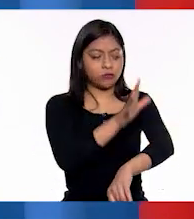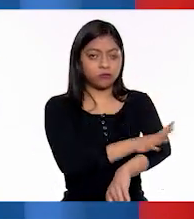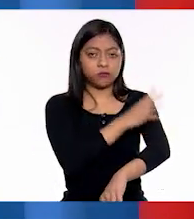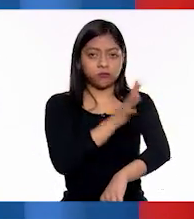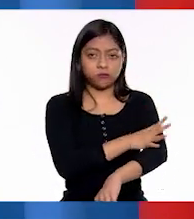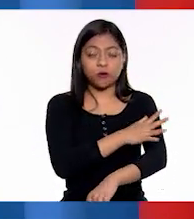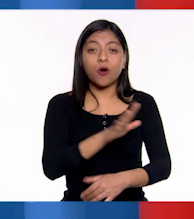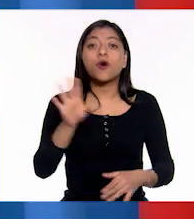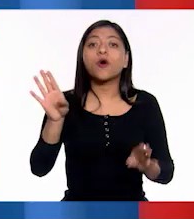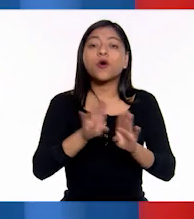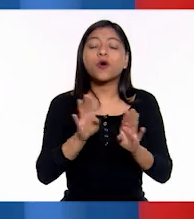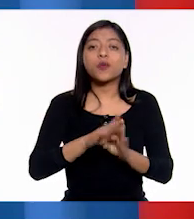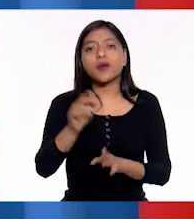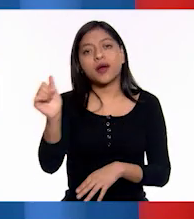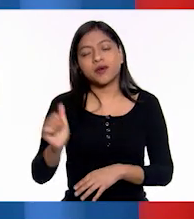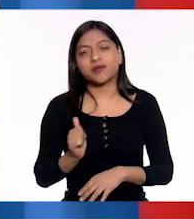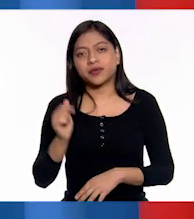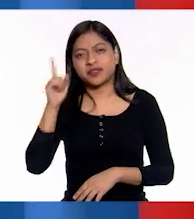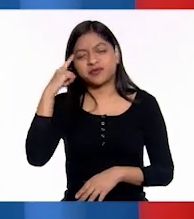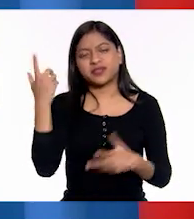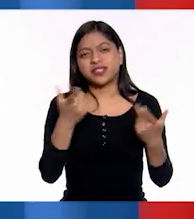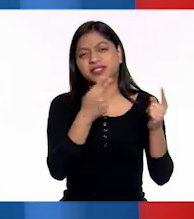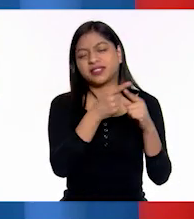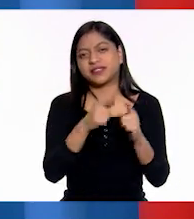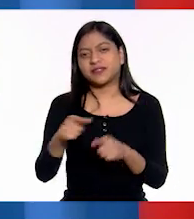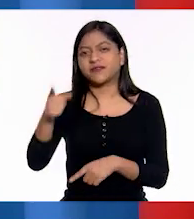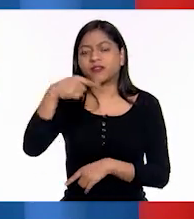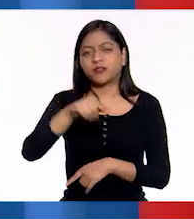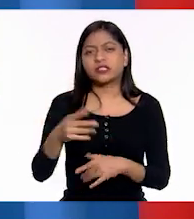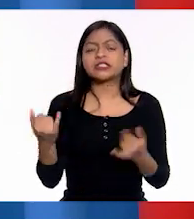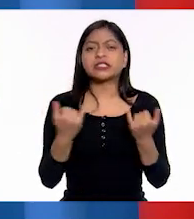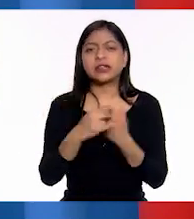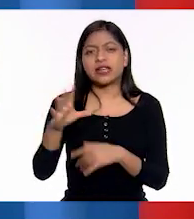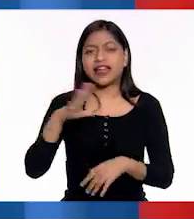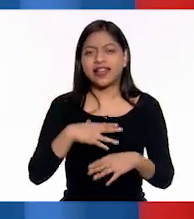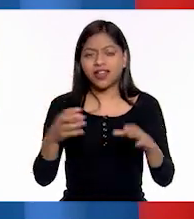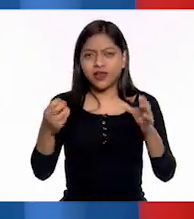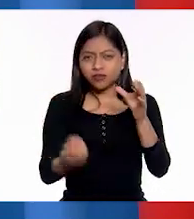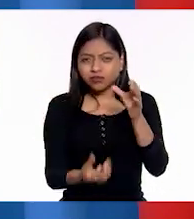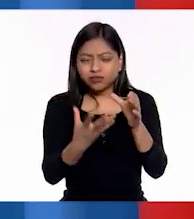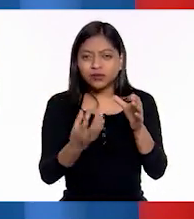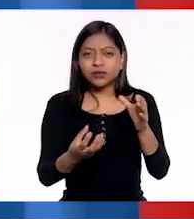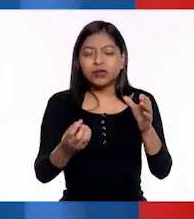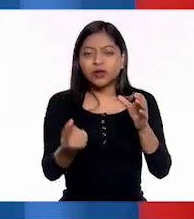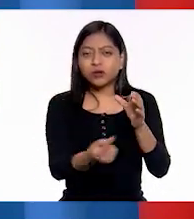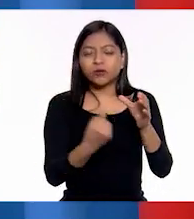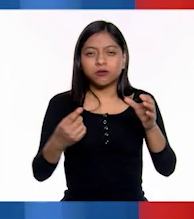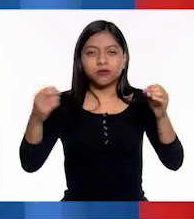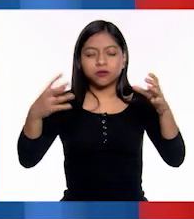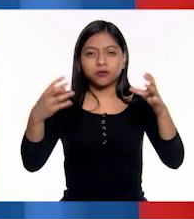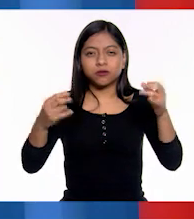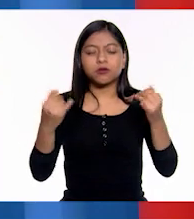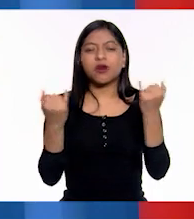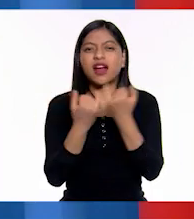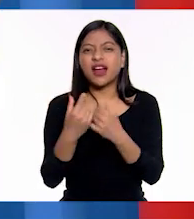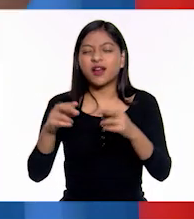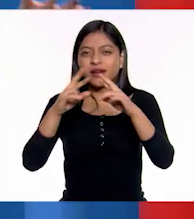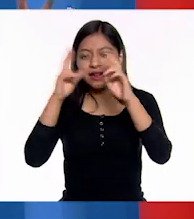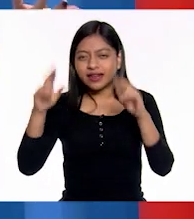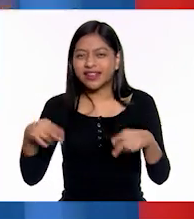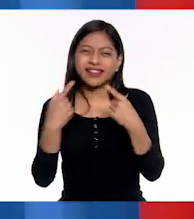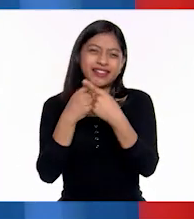energía eléctrica en una situación. De hecho, en algunos aparatos eléctricos se utilizan circuitos y bobinas para hacer